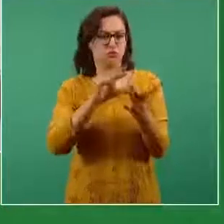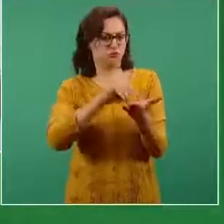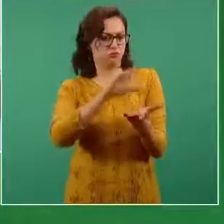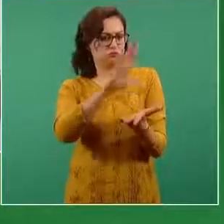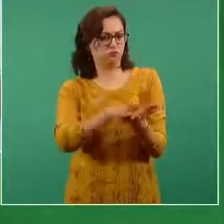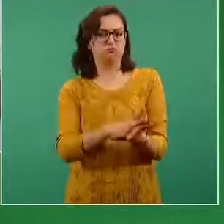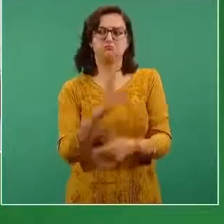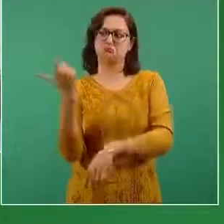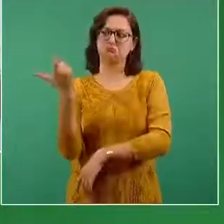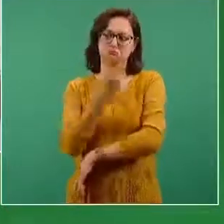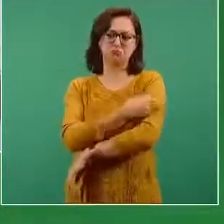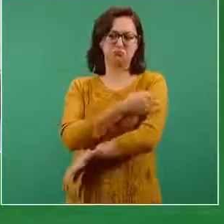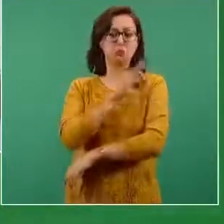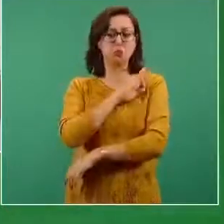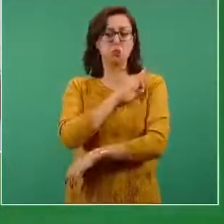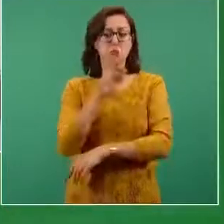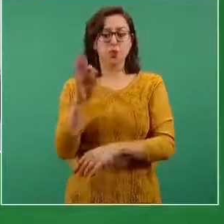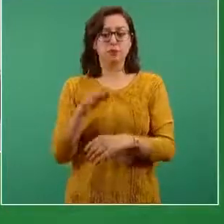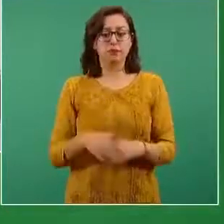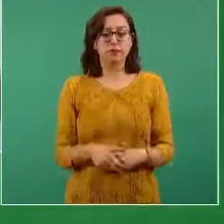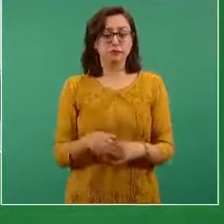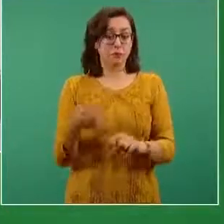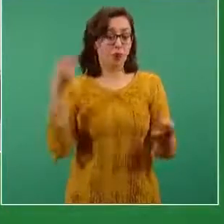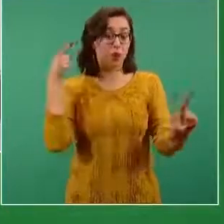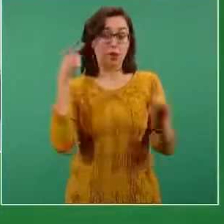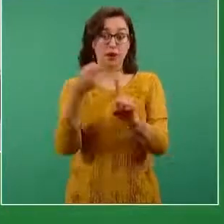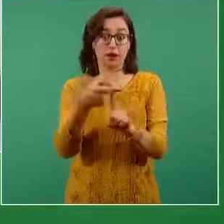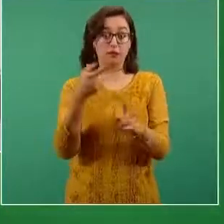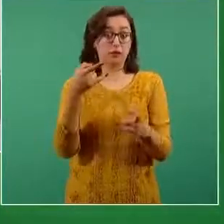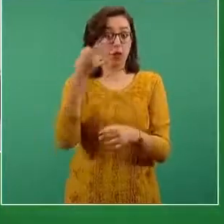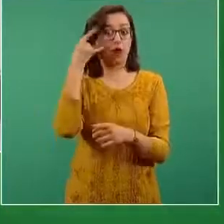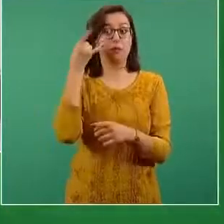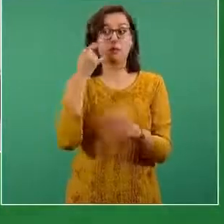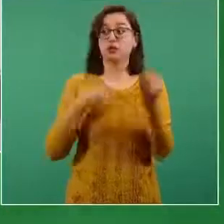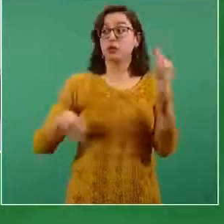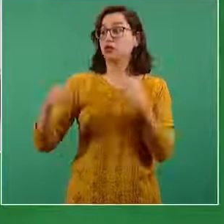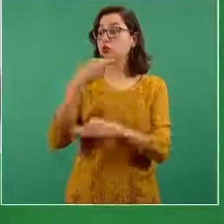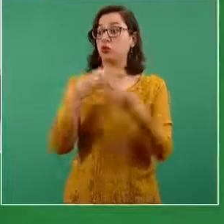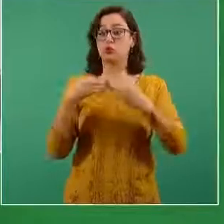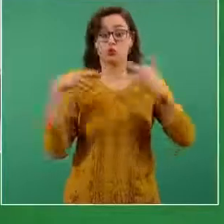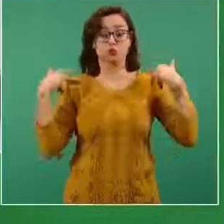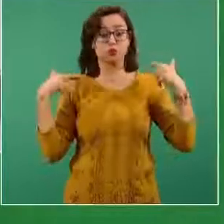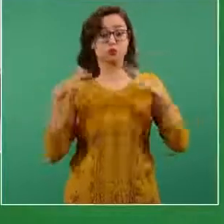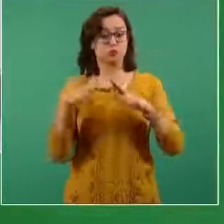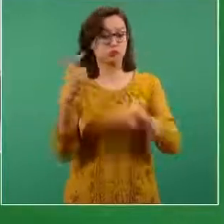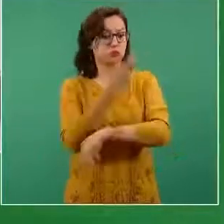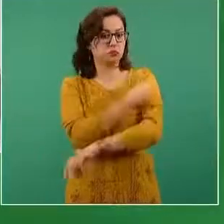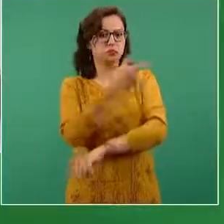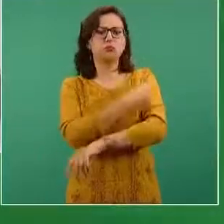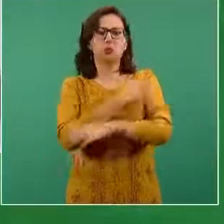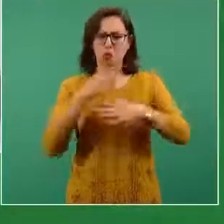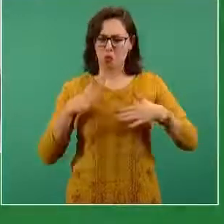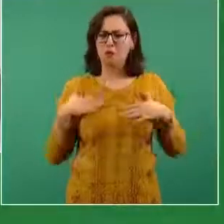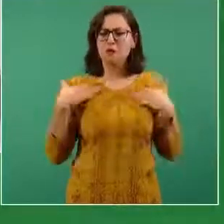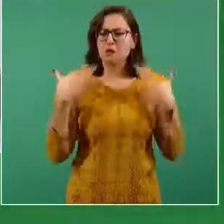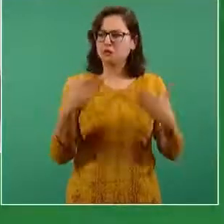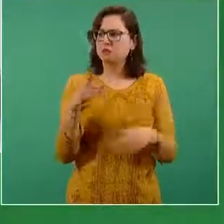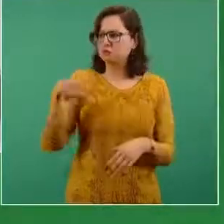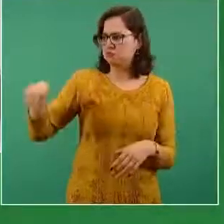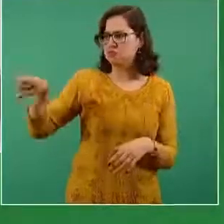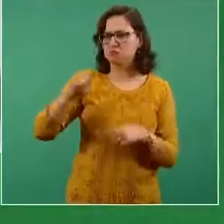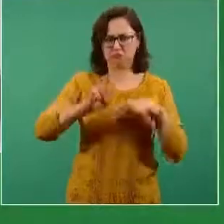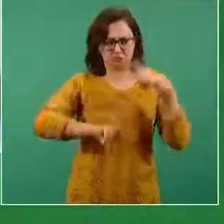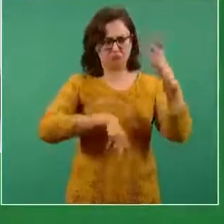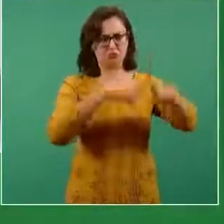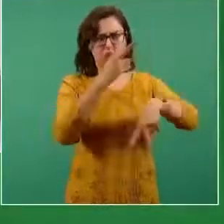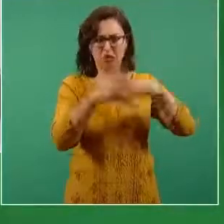la vacuna. La meta es que ninguno de los maestros quede sin vacunarse. Así que con toda confianza